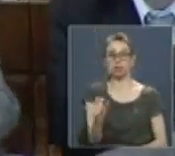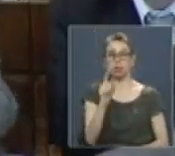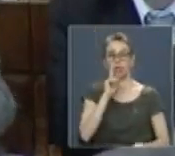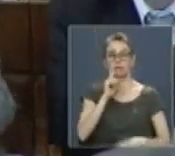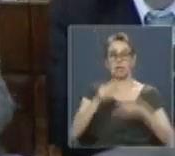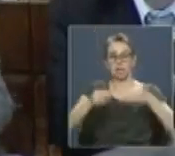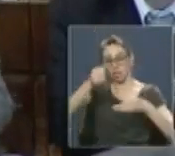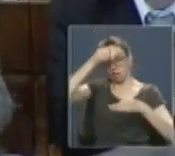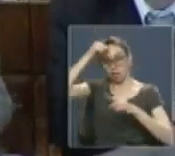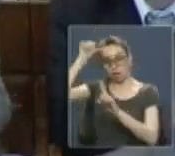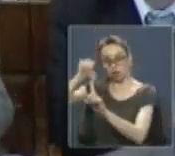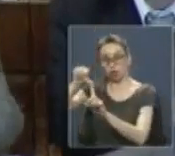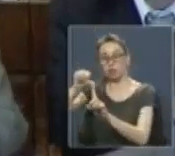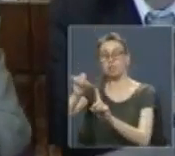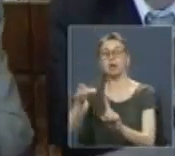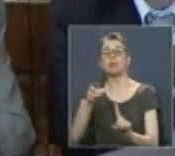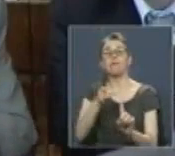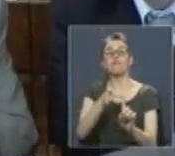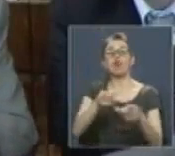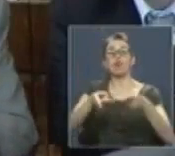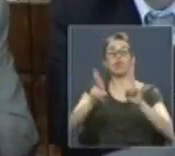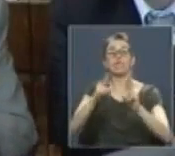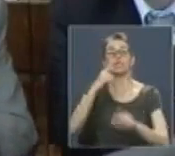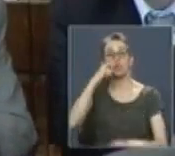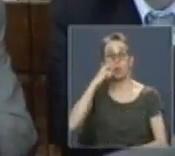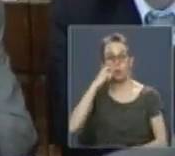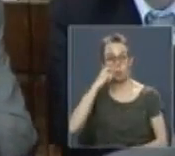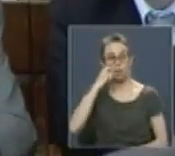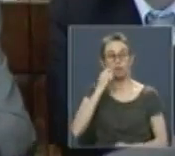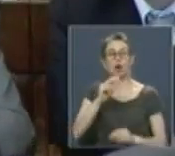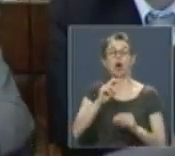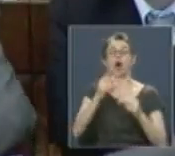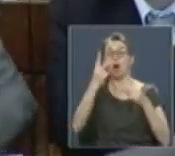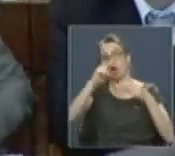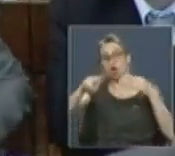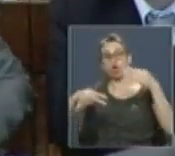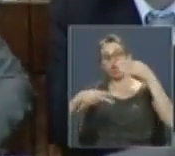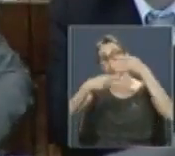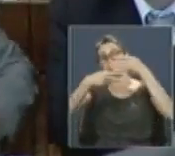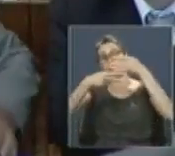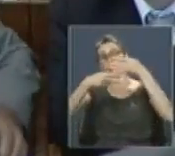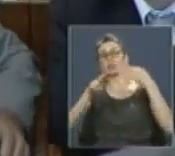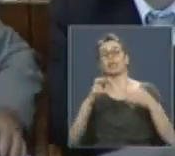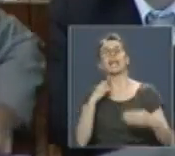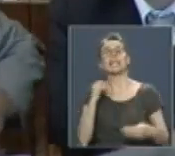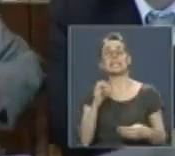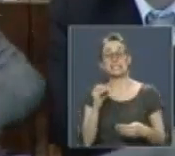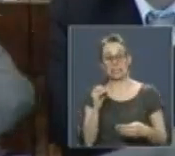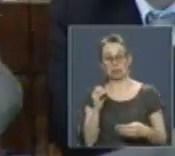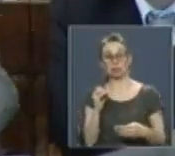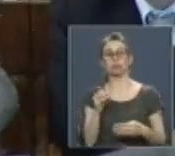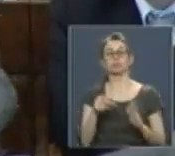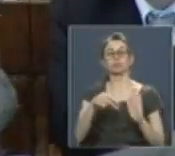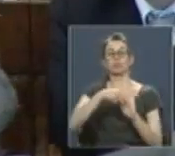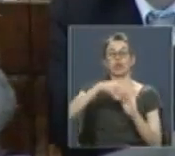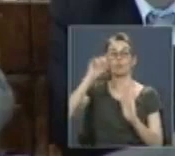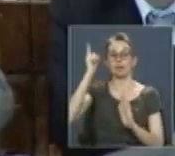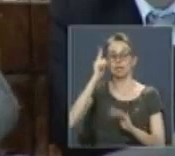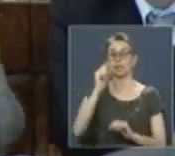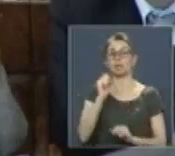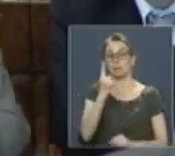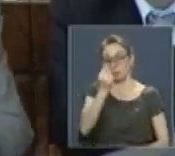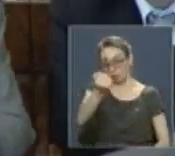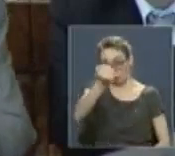condenas por causas de derechos humanos. Básicamente se agregan 2 requisitos extra a la norma general. El primero, sobre el